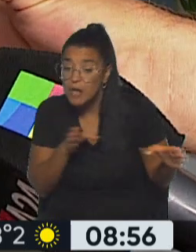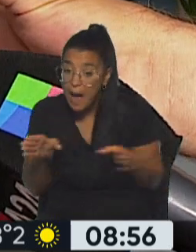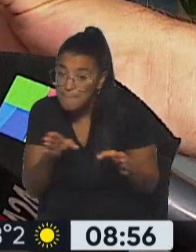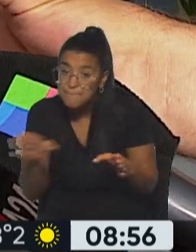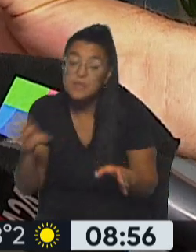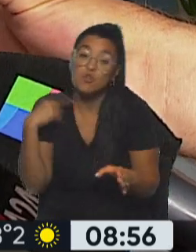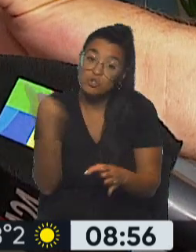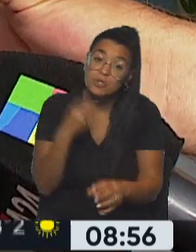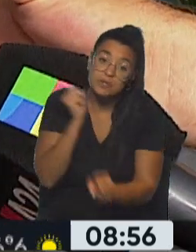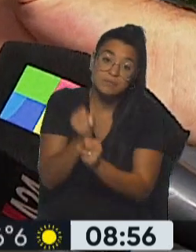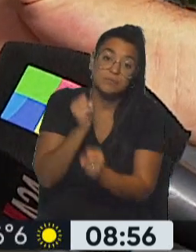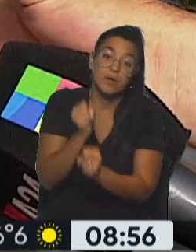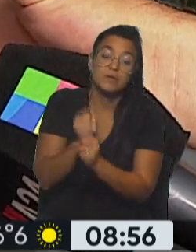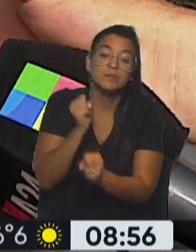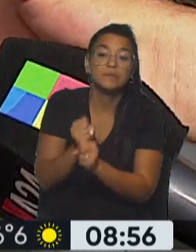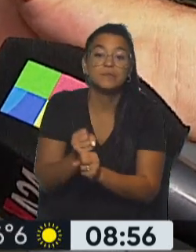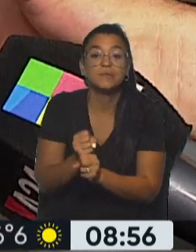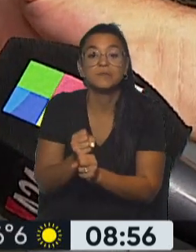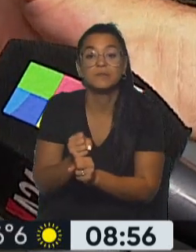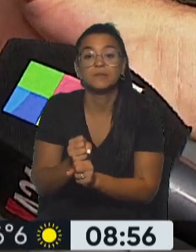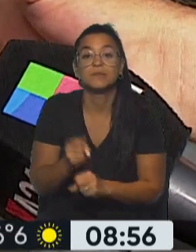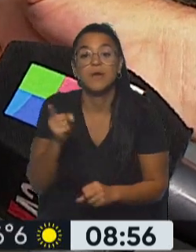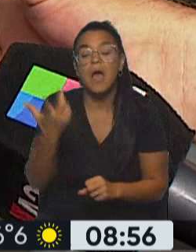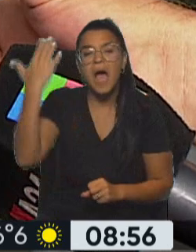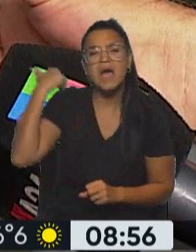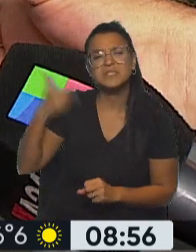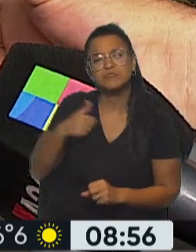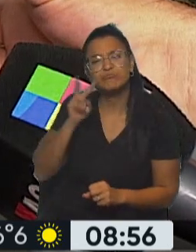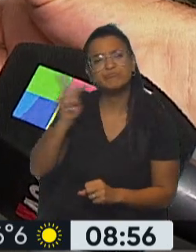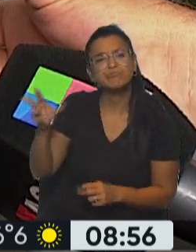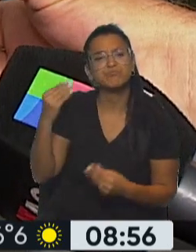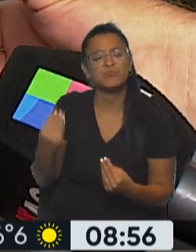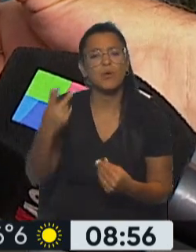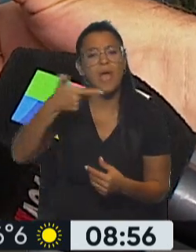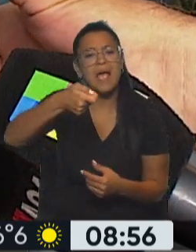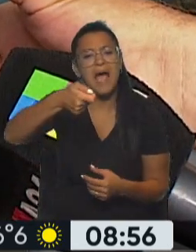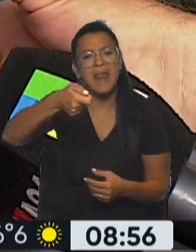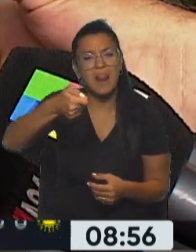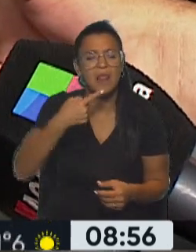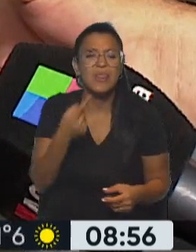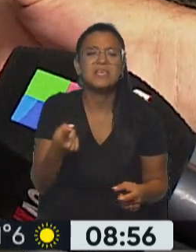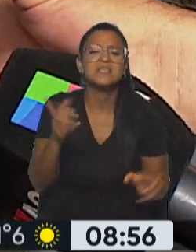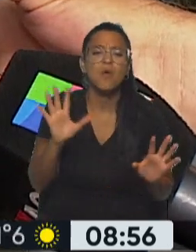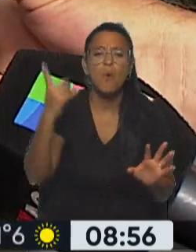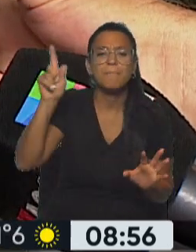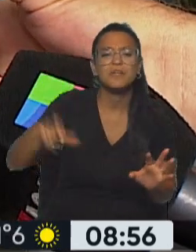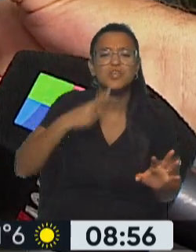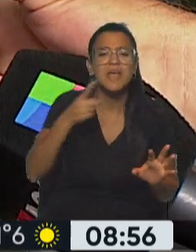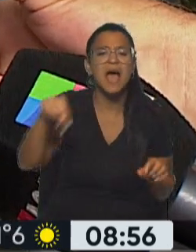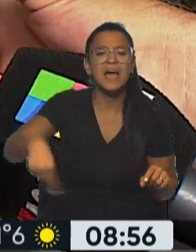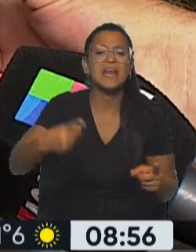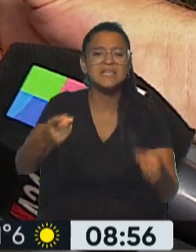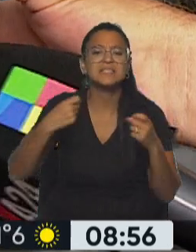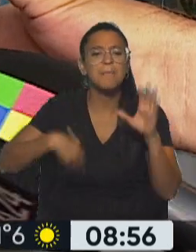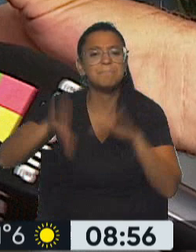el que estamos trabajando. No, ayer escuchaba en uno de los canales a alguien que decía, no, pero acá se necesita